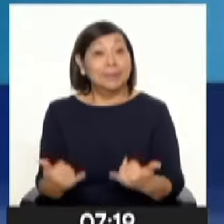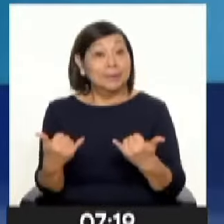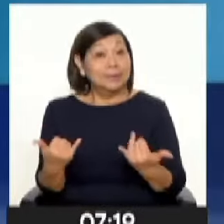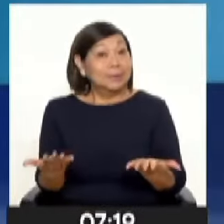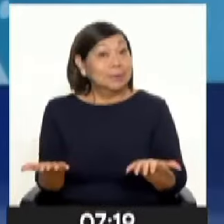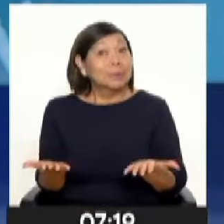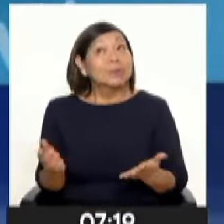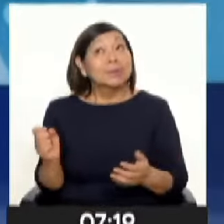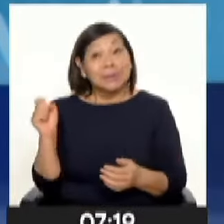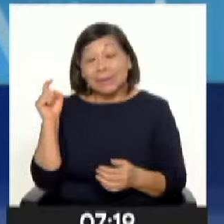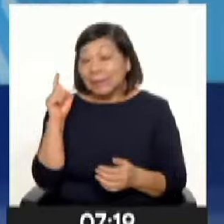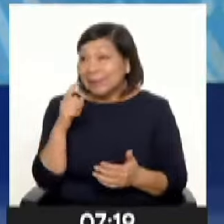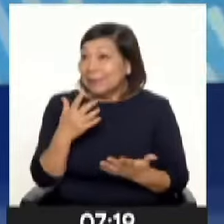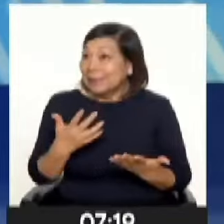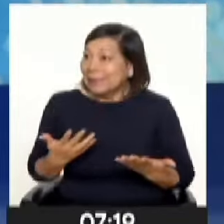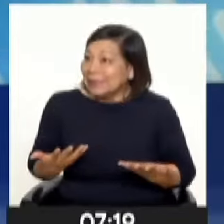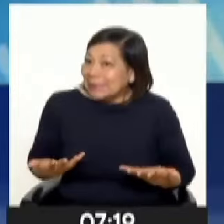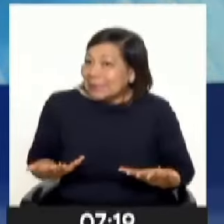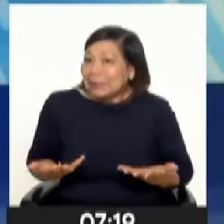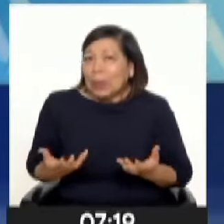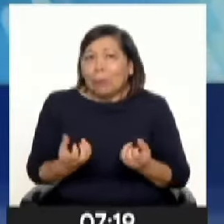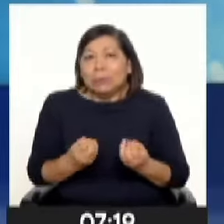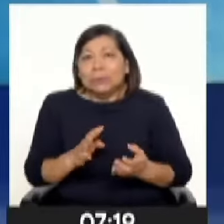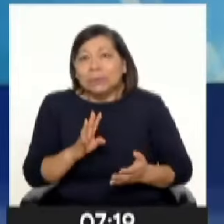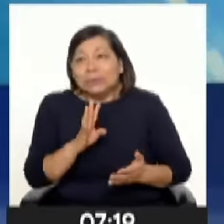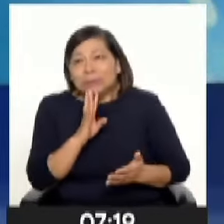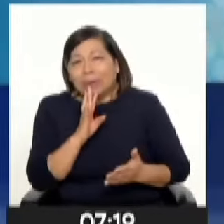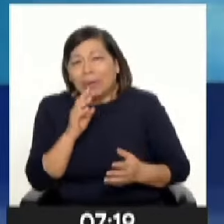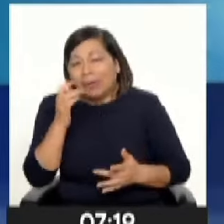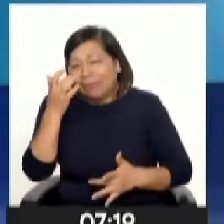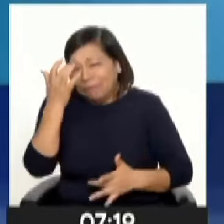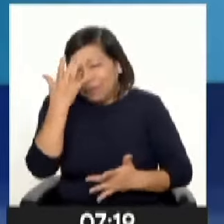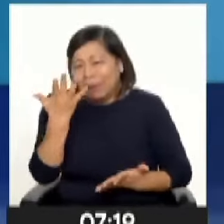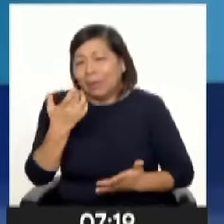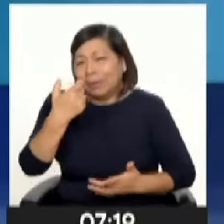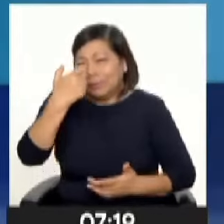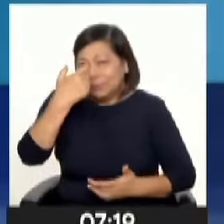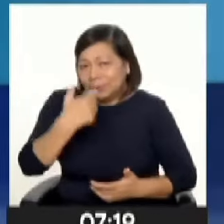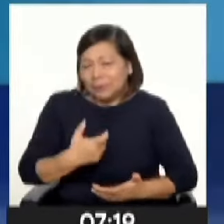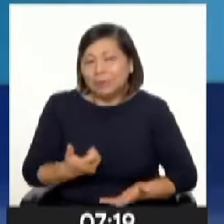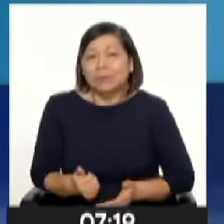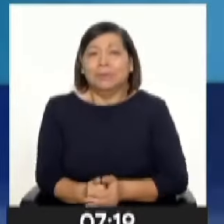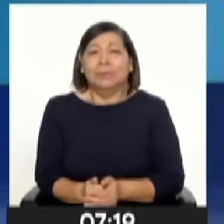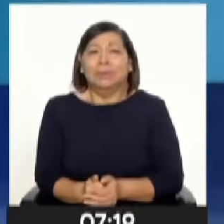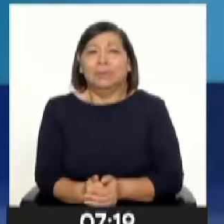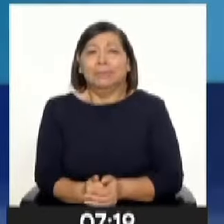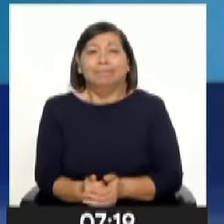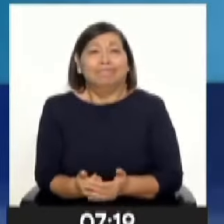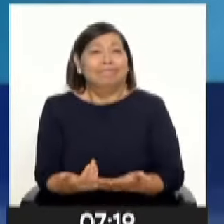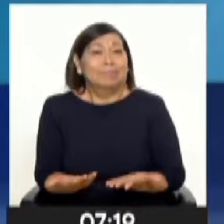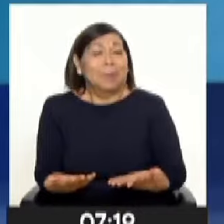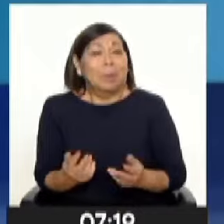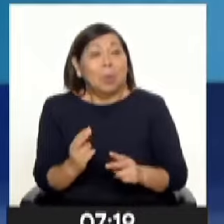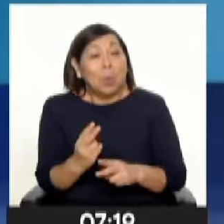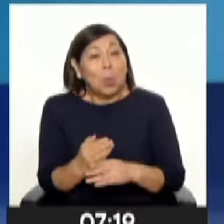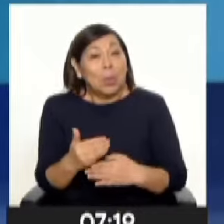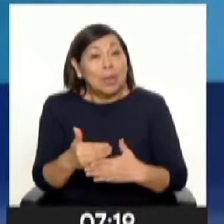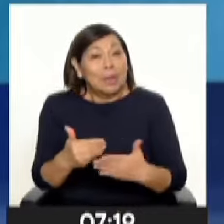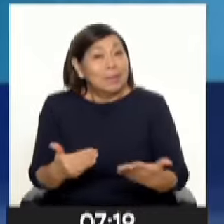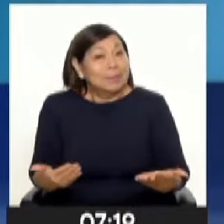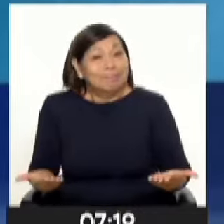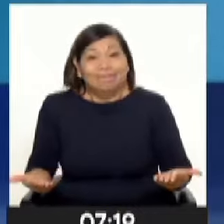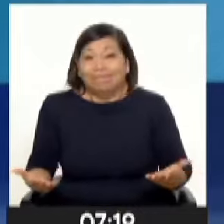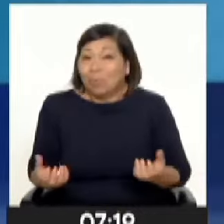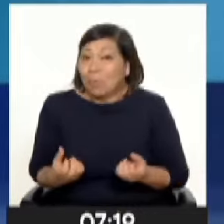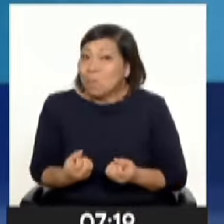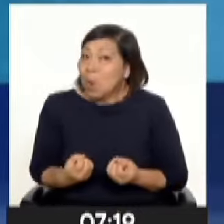aspecto es muy complejo. Hemos hablado mucho en términos de enfermedad física, uh-huh, llámese SARS-CoV, y pudimos prevenir, y eso